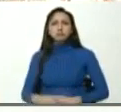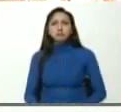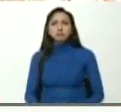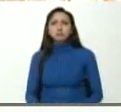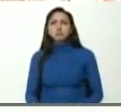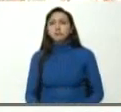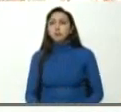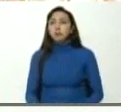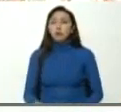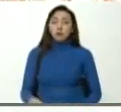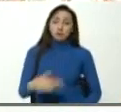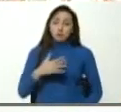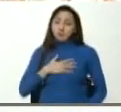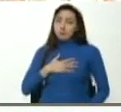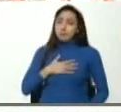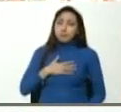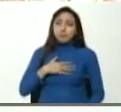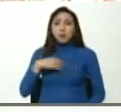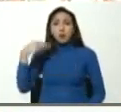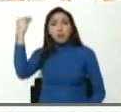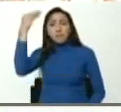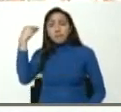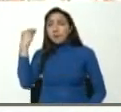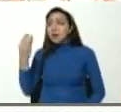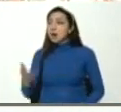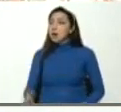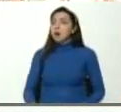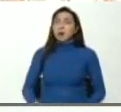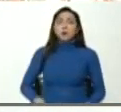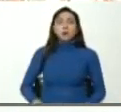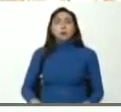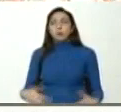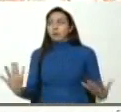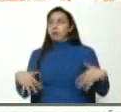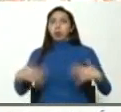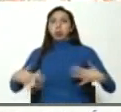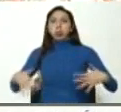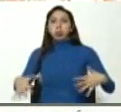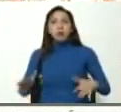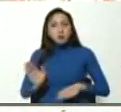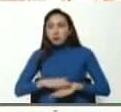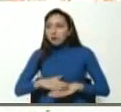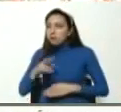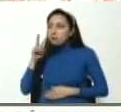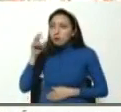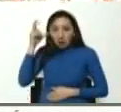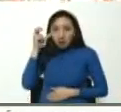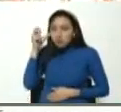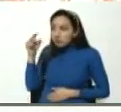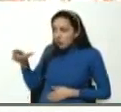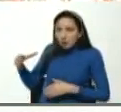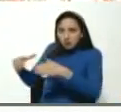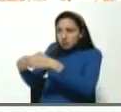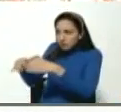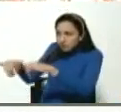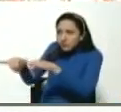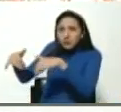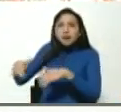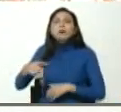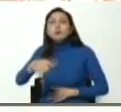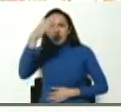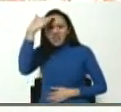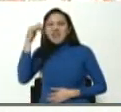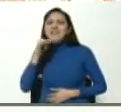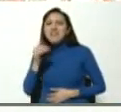a pedro y a mí bueno se nos es peluco al cuerpo al escuchar aquello ustedes saben quién era